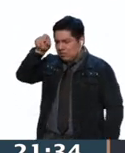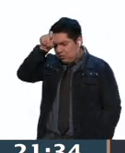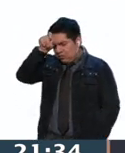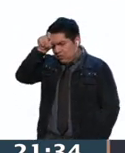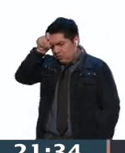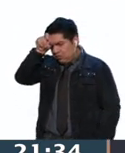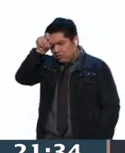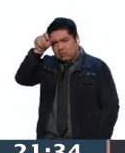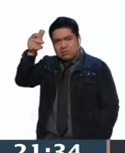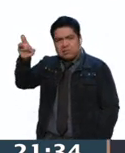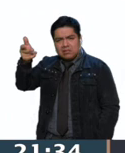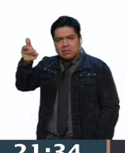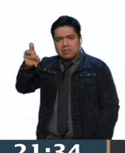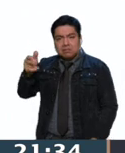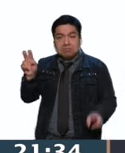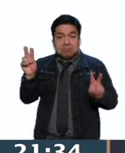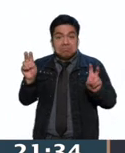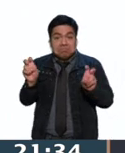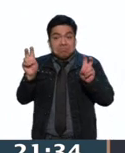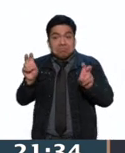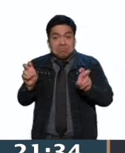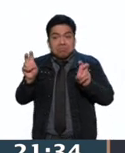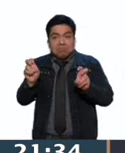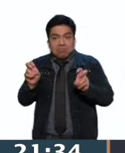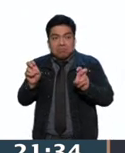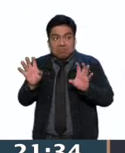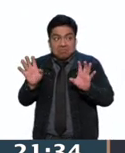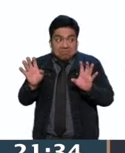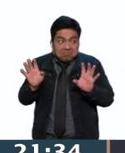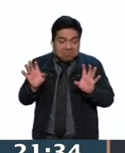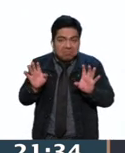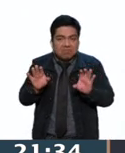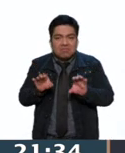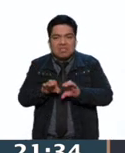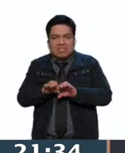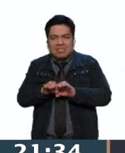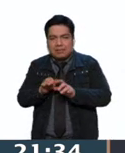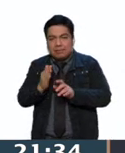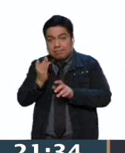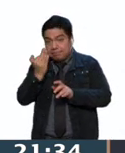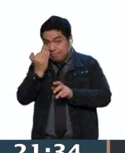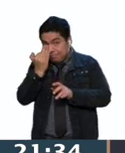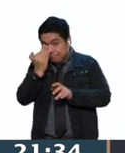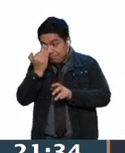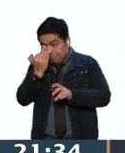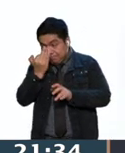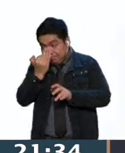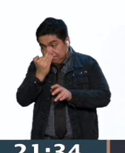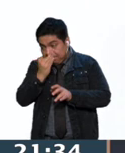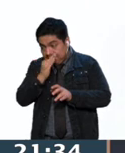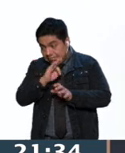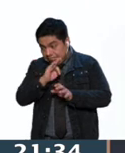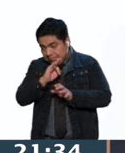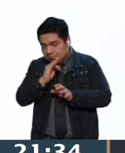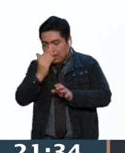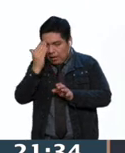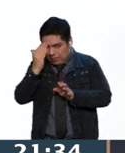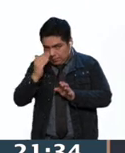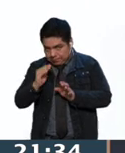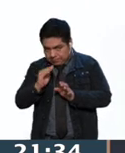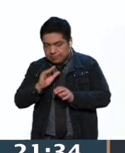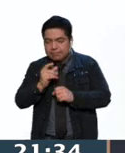Esto es muy relativo, por no decir que es falso. Si bien algunas